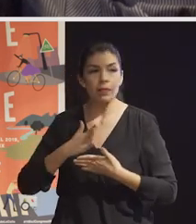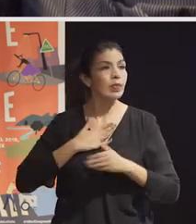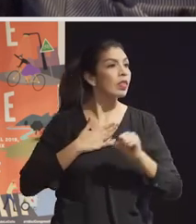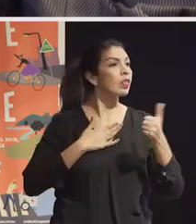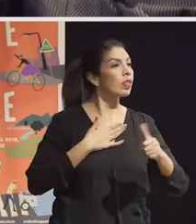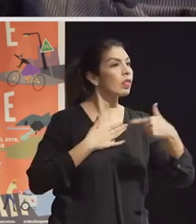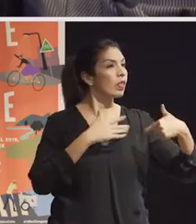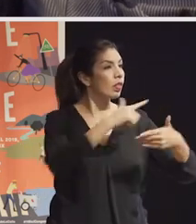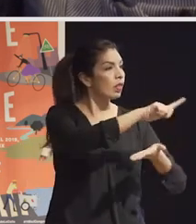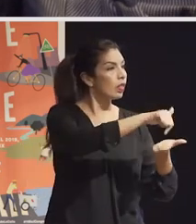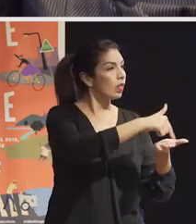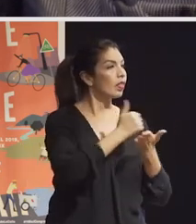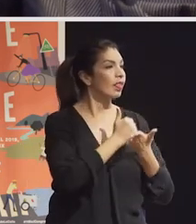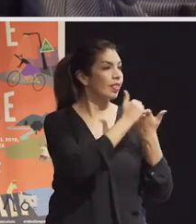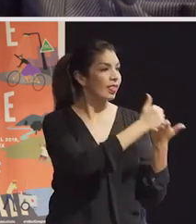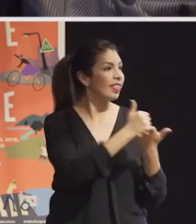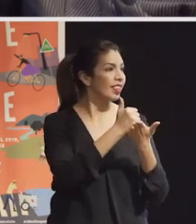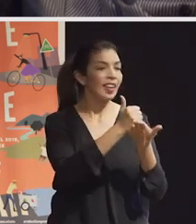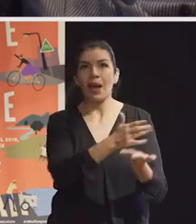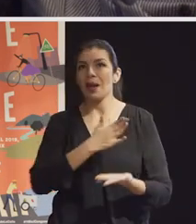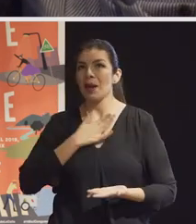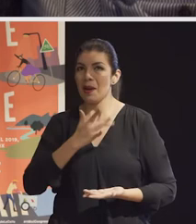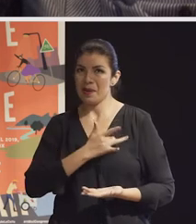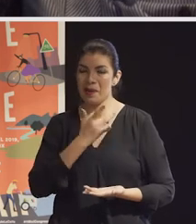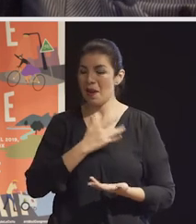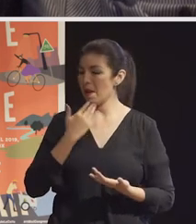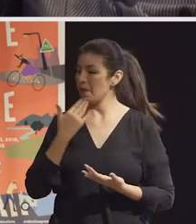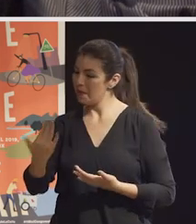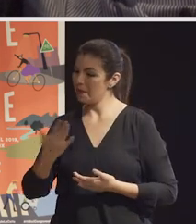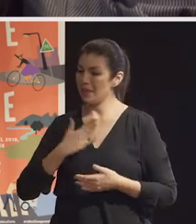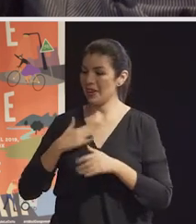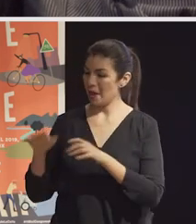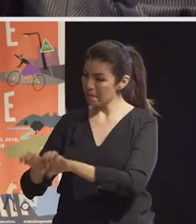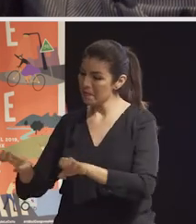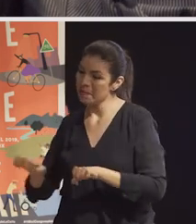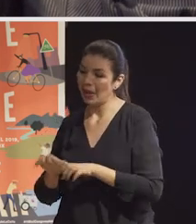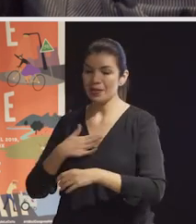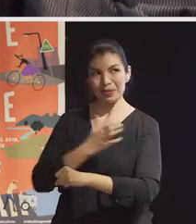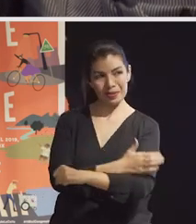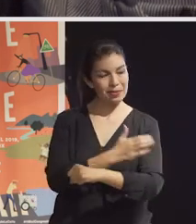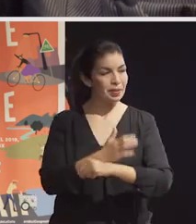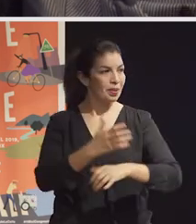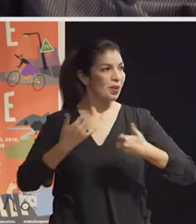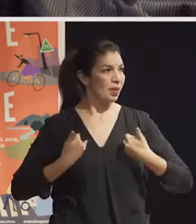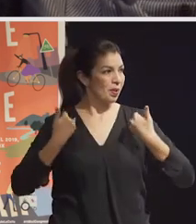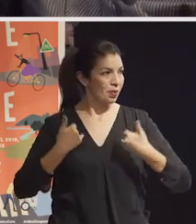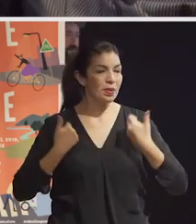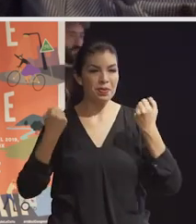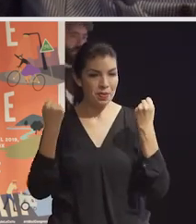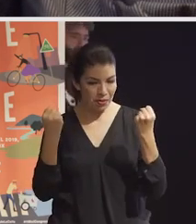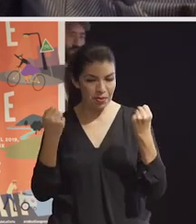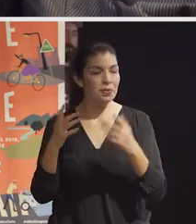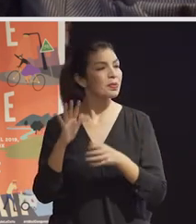mis compañeros son bastante bastantes jóvenes y fuertes y van a lograr muchas cosas porque ellos están dirigiendo